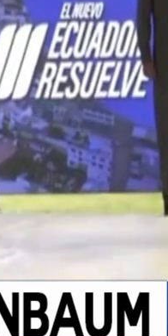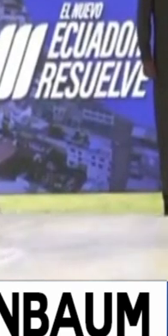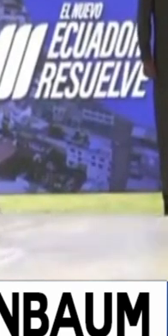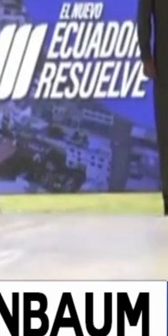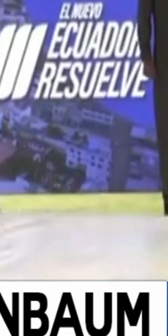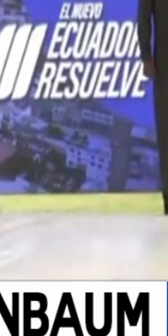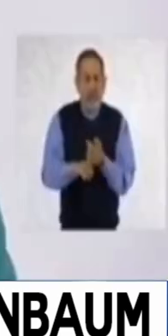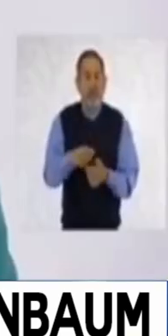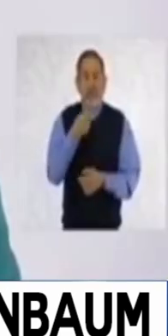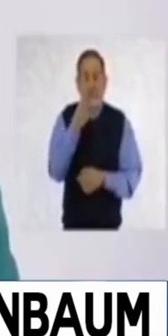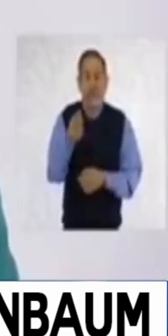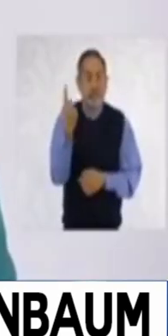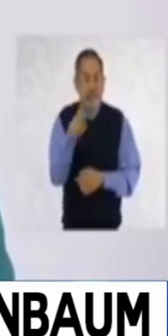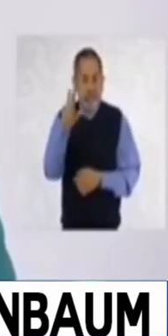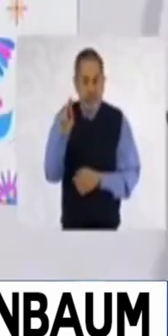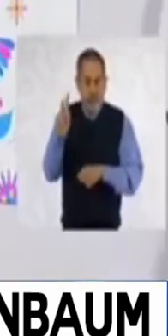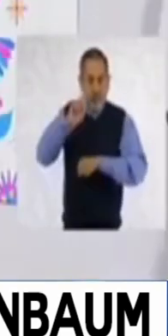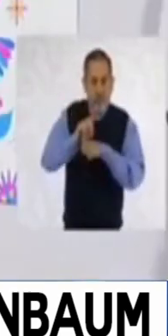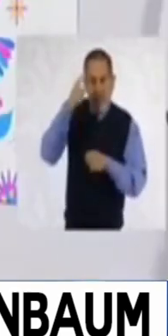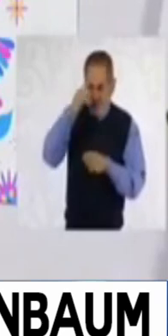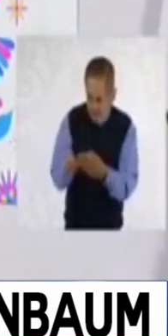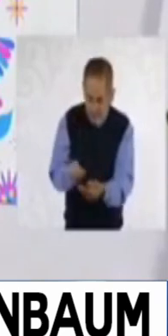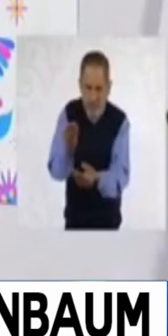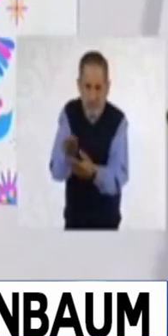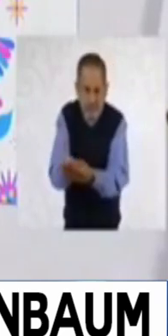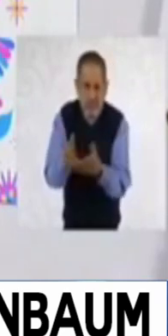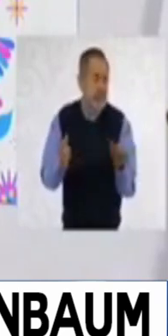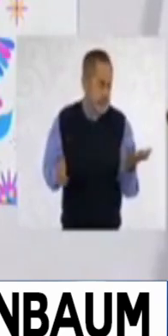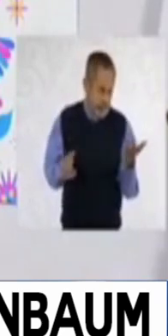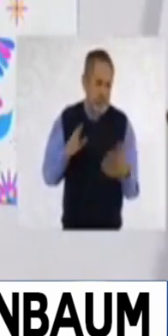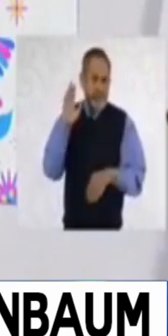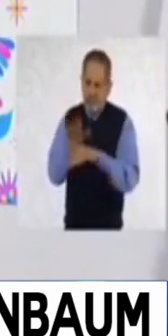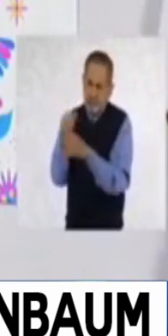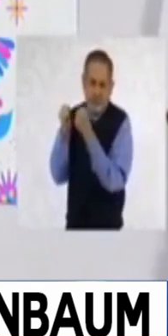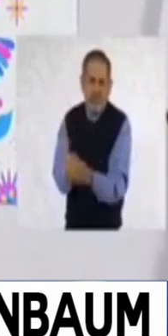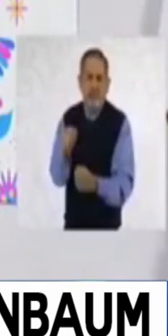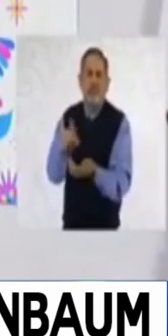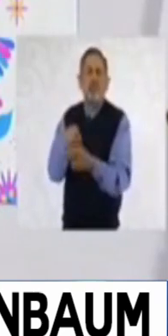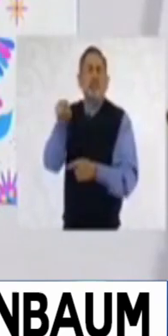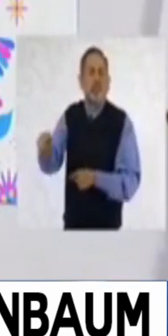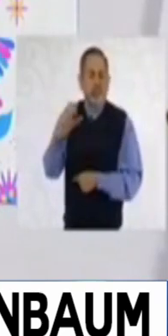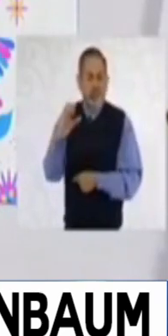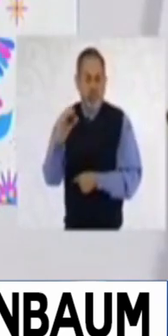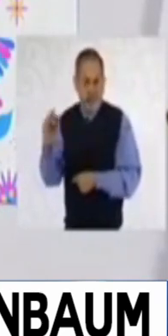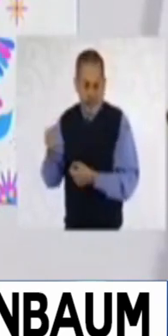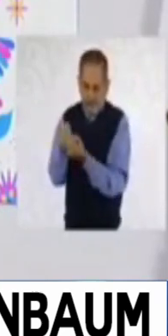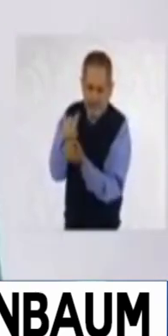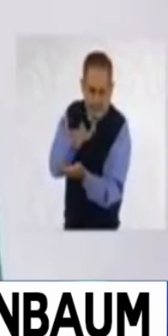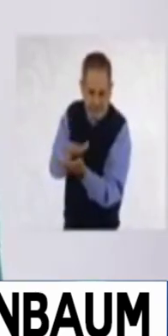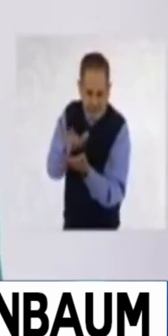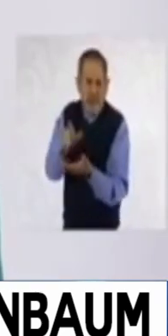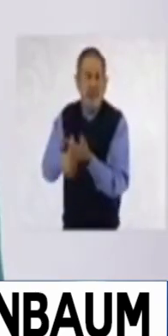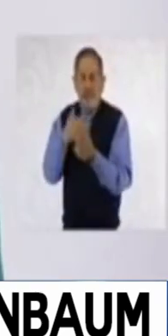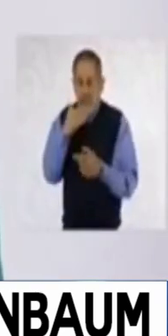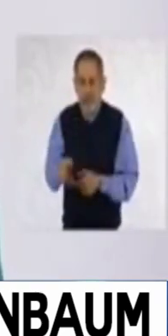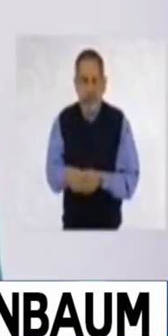presentar propuestas progresistas en temas como cambio climático y equidad social. También fue ovacionada por su discurso firme y